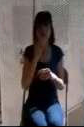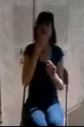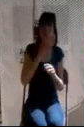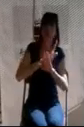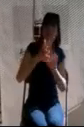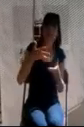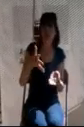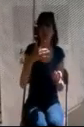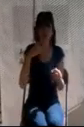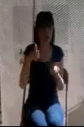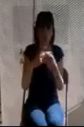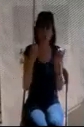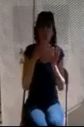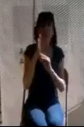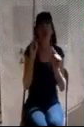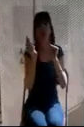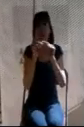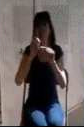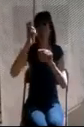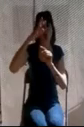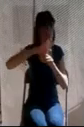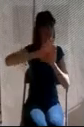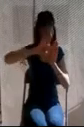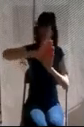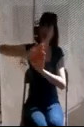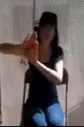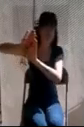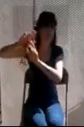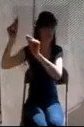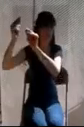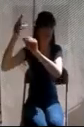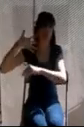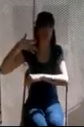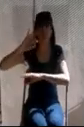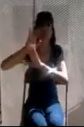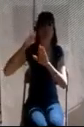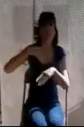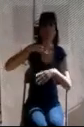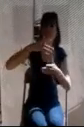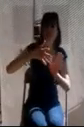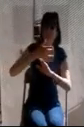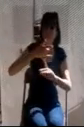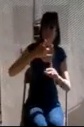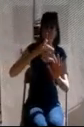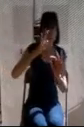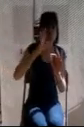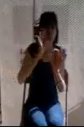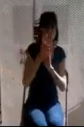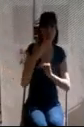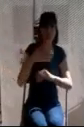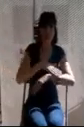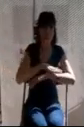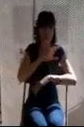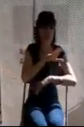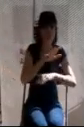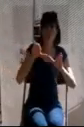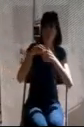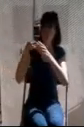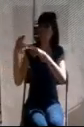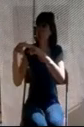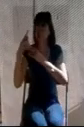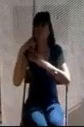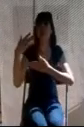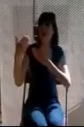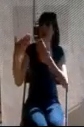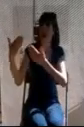como decía antes, y sería objeto de debate en otro foro, pues tuvo el sentido de Estado de hablar con los otros grupos políticos para ver